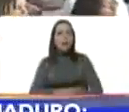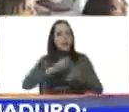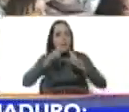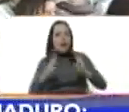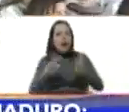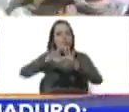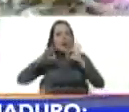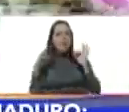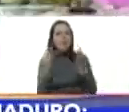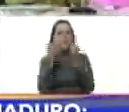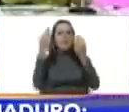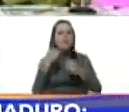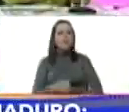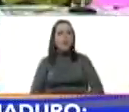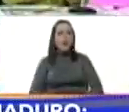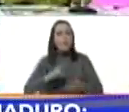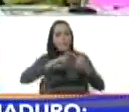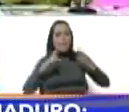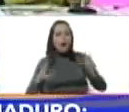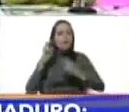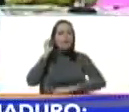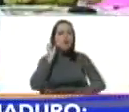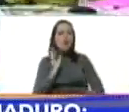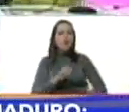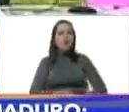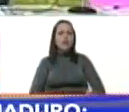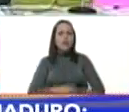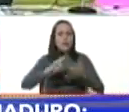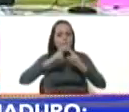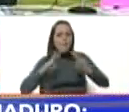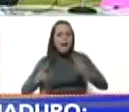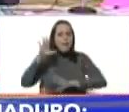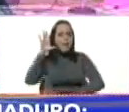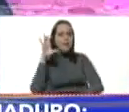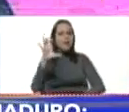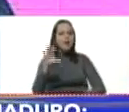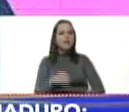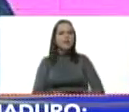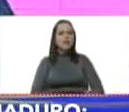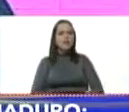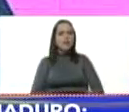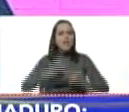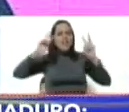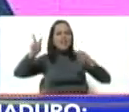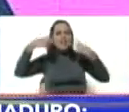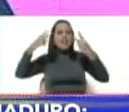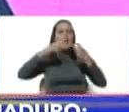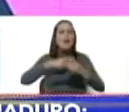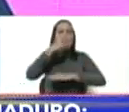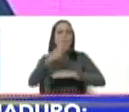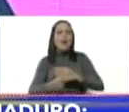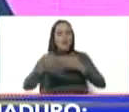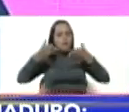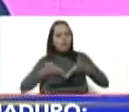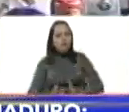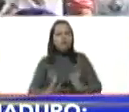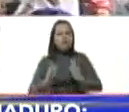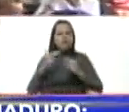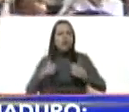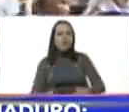la familia, paz para la mujer, paz para la patria. Que viva el plan de parto